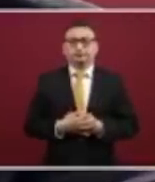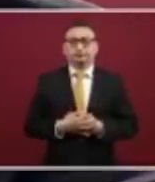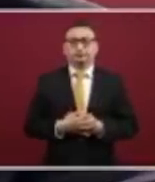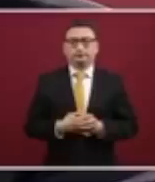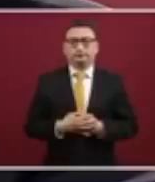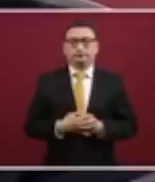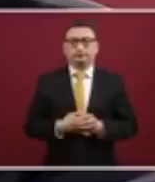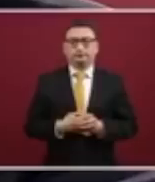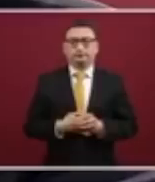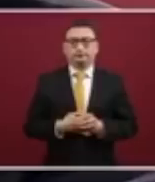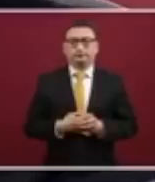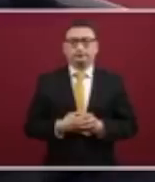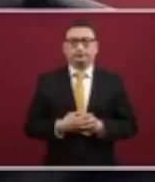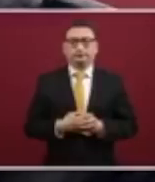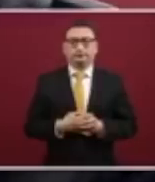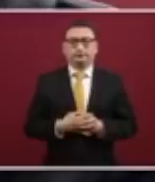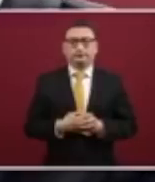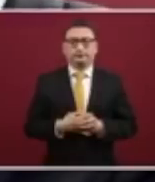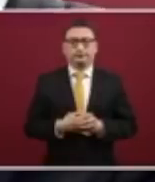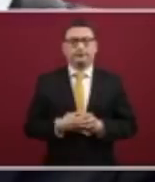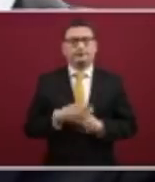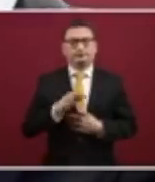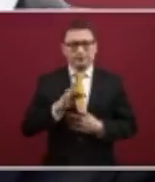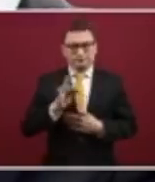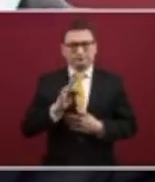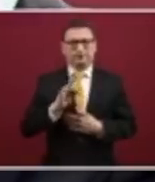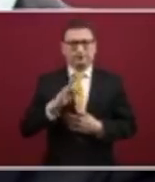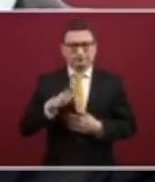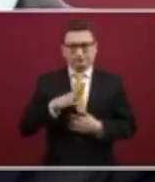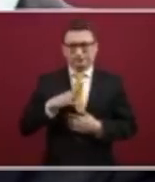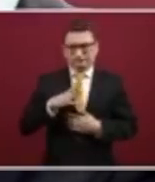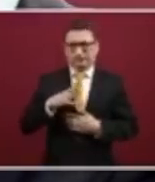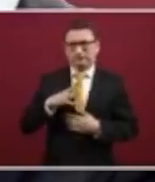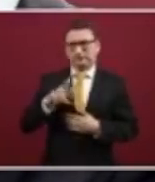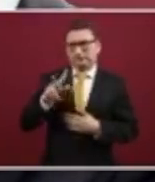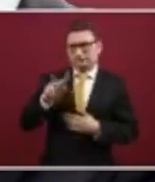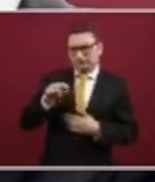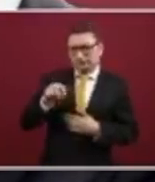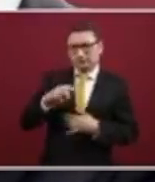existe la difusión de series